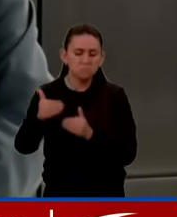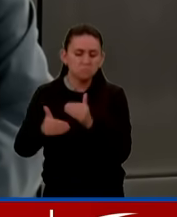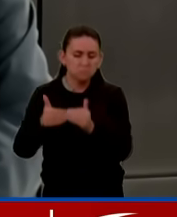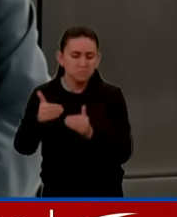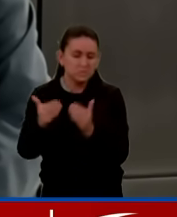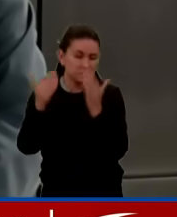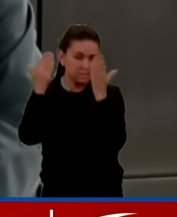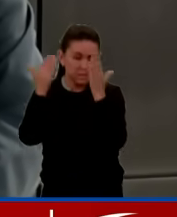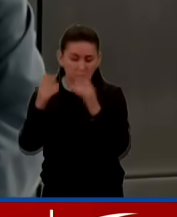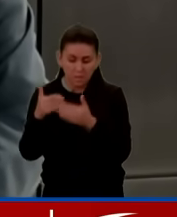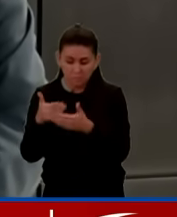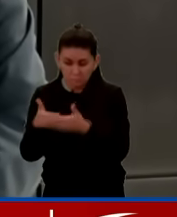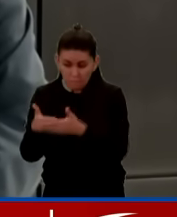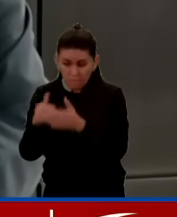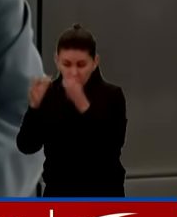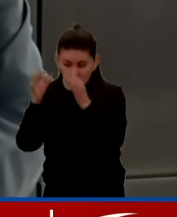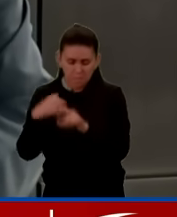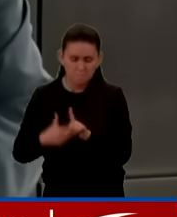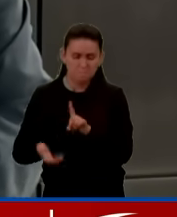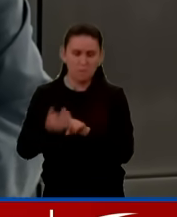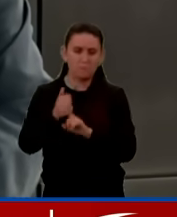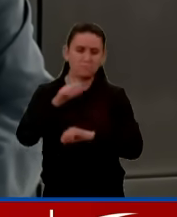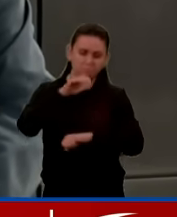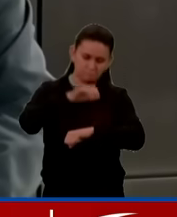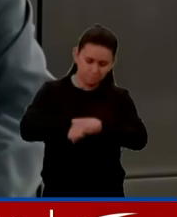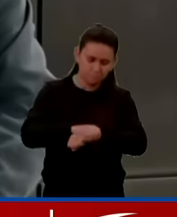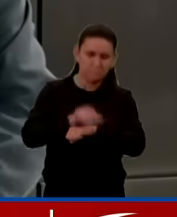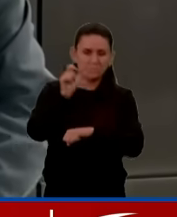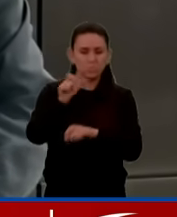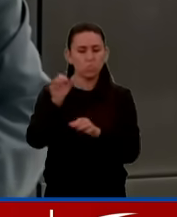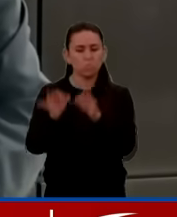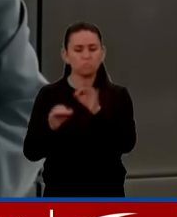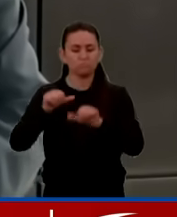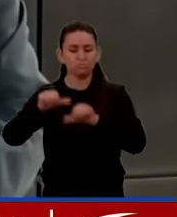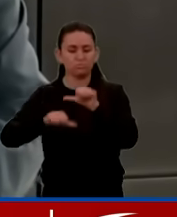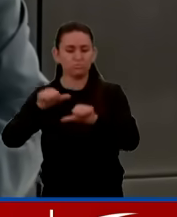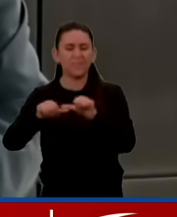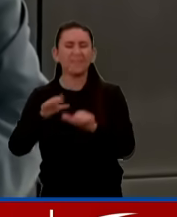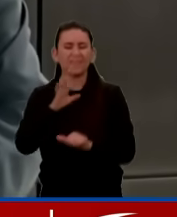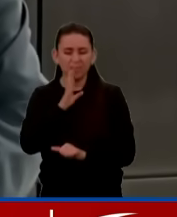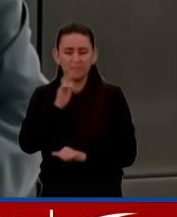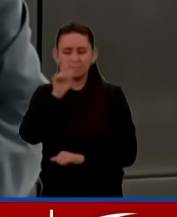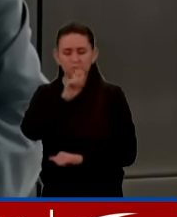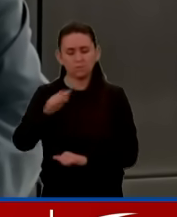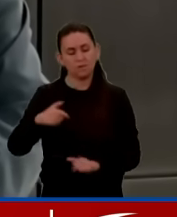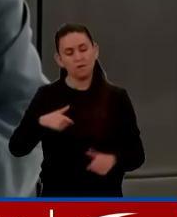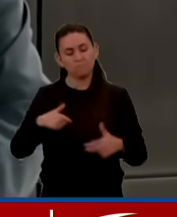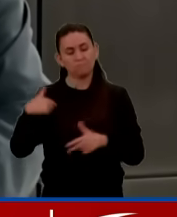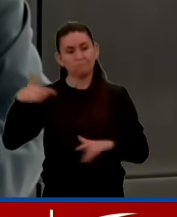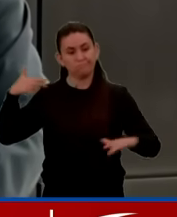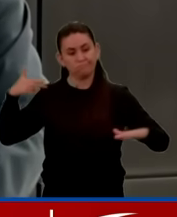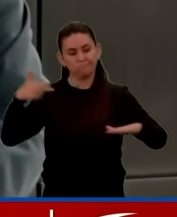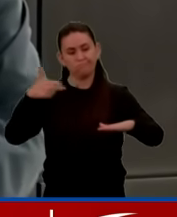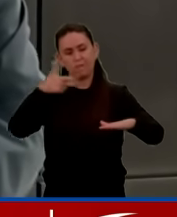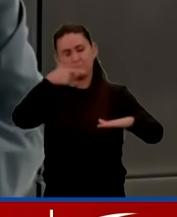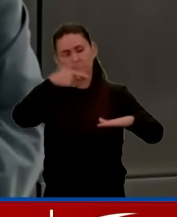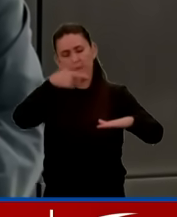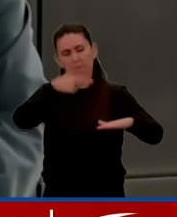la captura y la judicialización de las personas que dieron muerte al